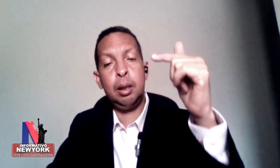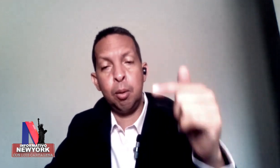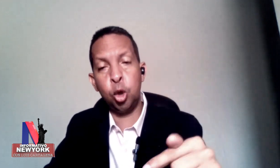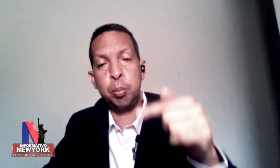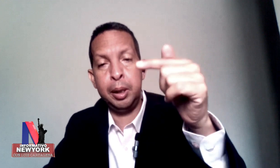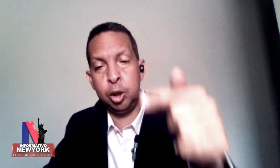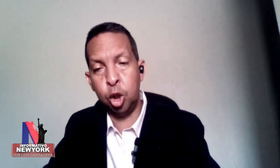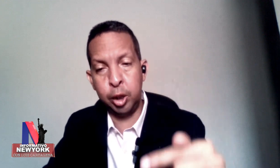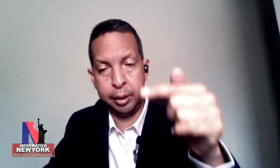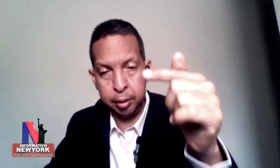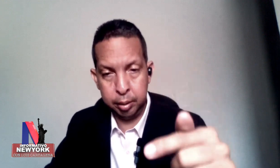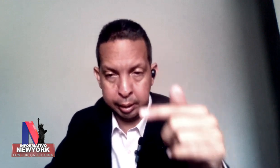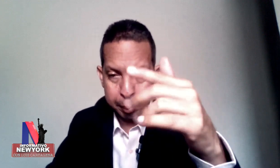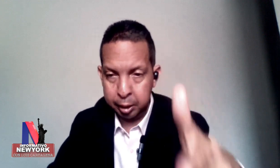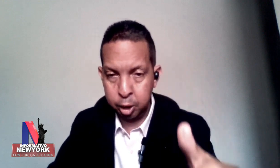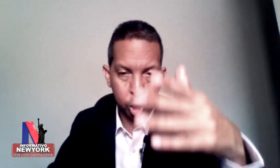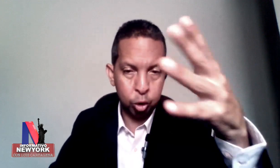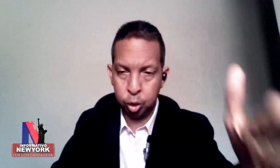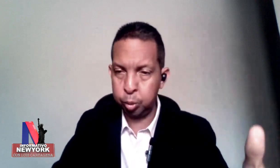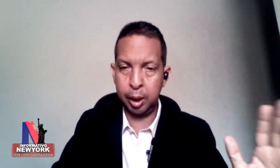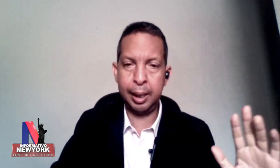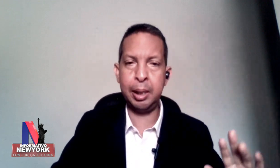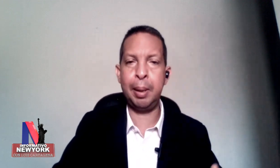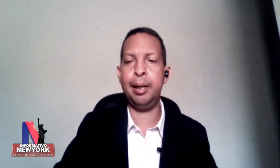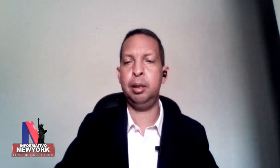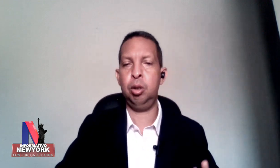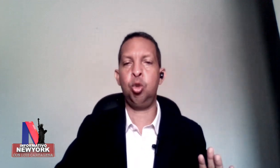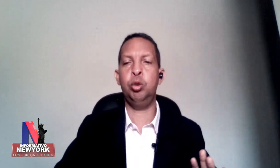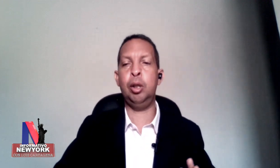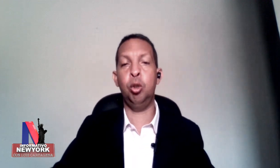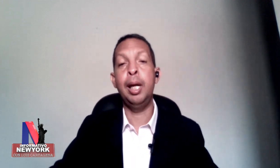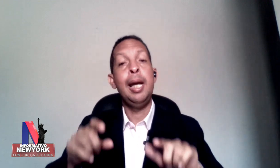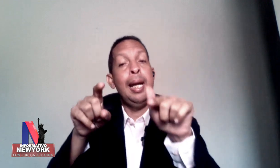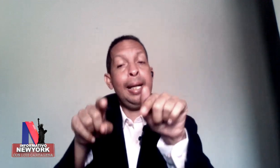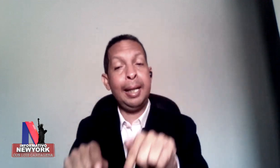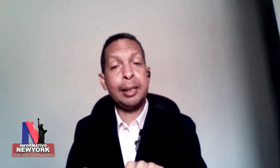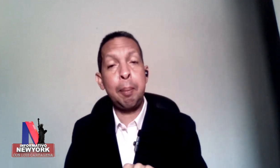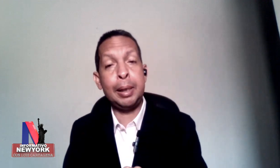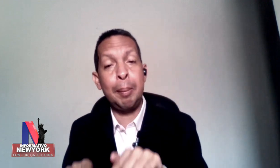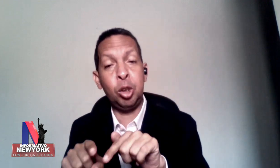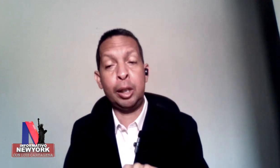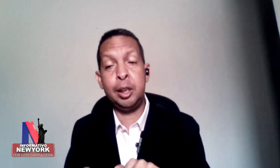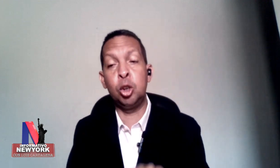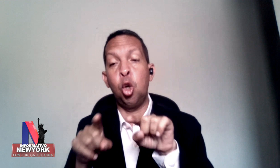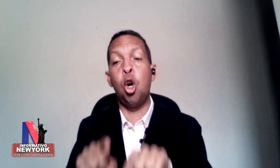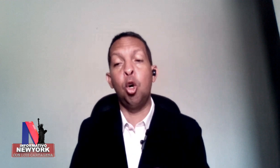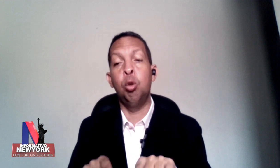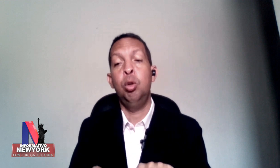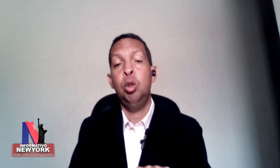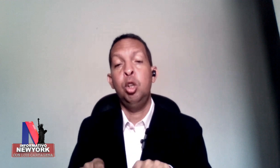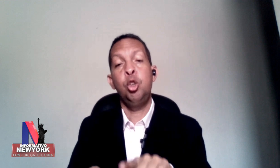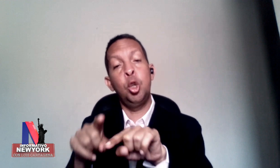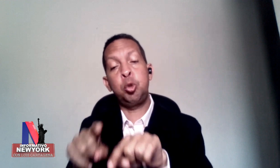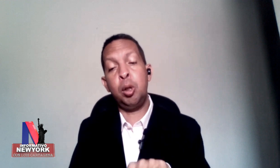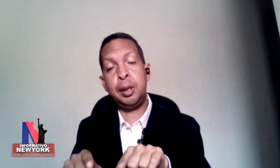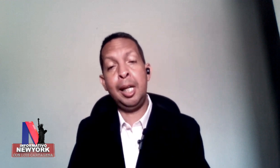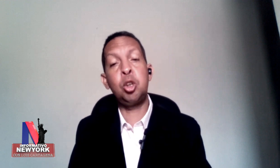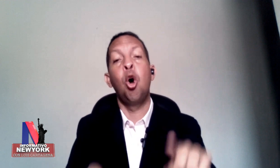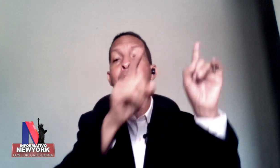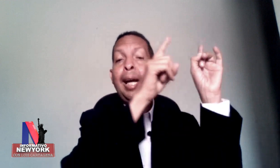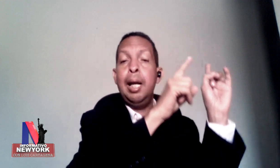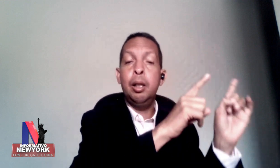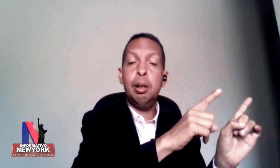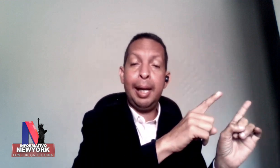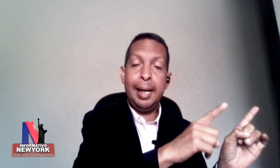de los medidores de medición, como usted le quiera llamar, los contadores. El gerente de departamento está diciendo: no, yo no